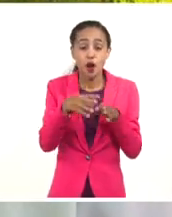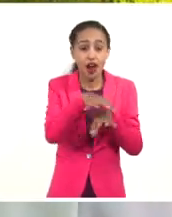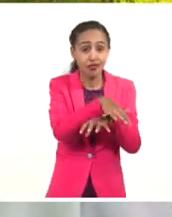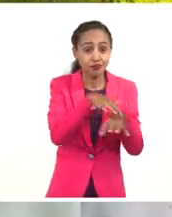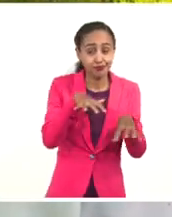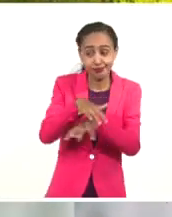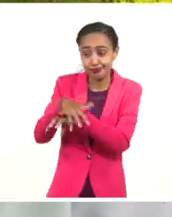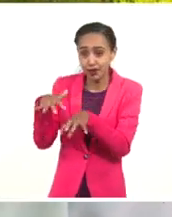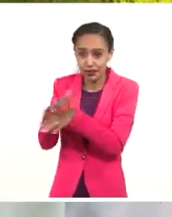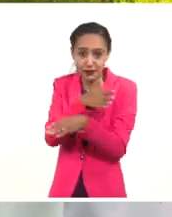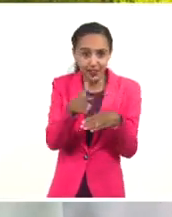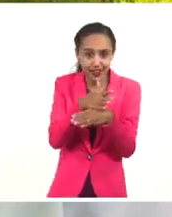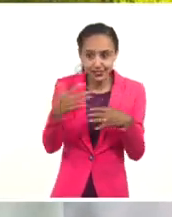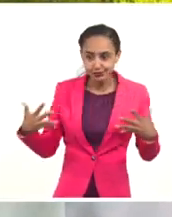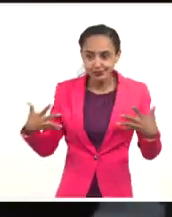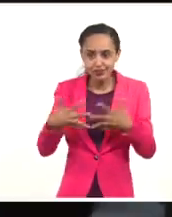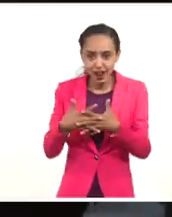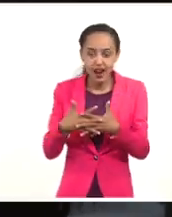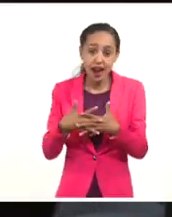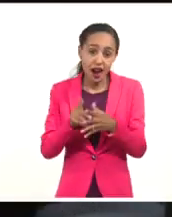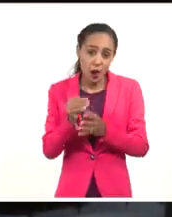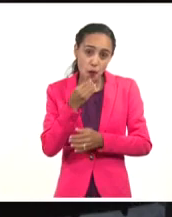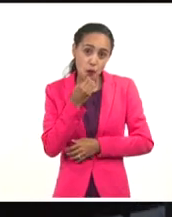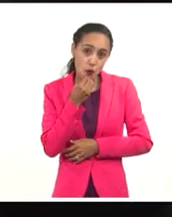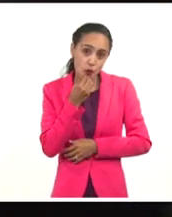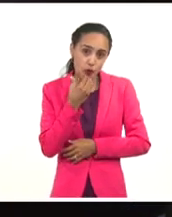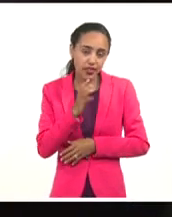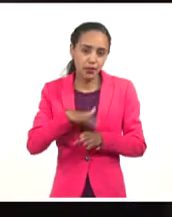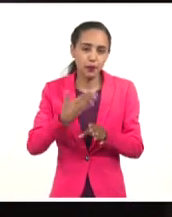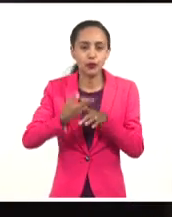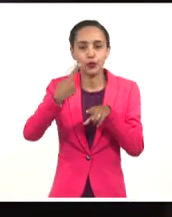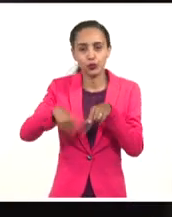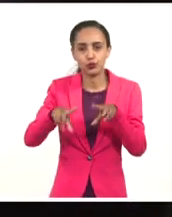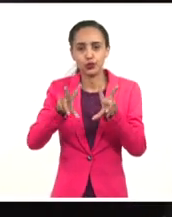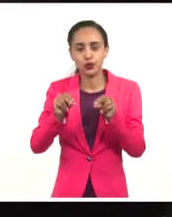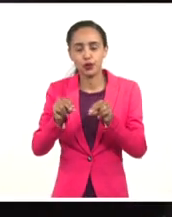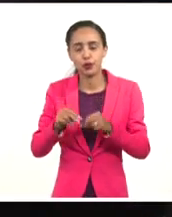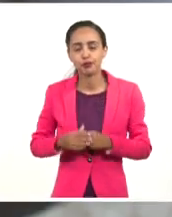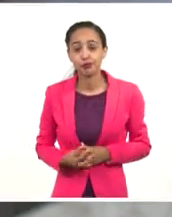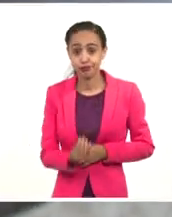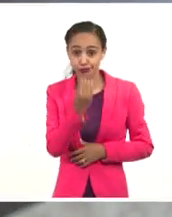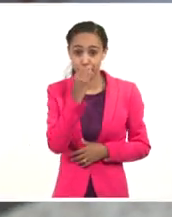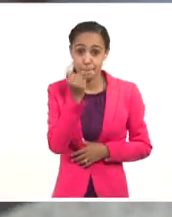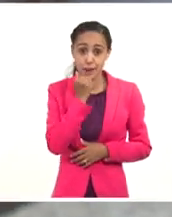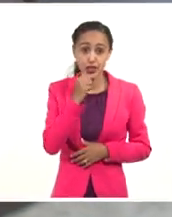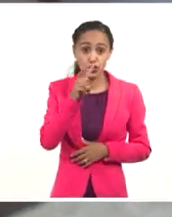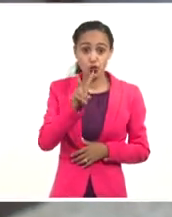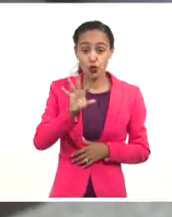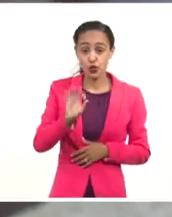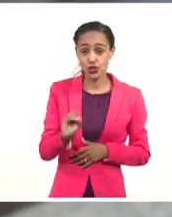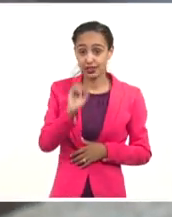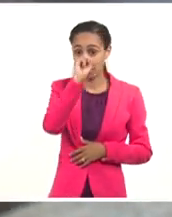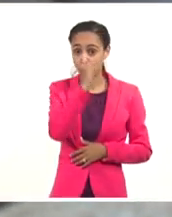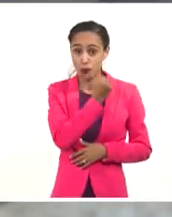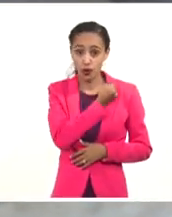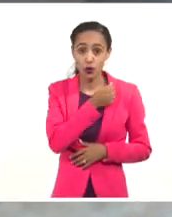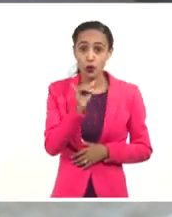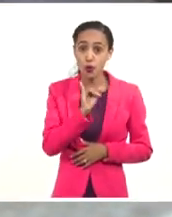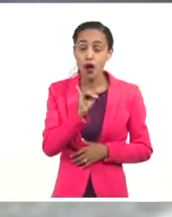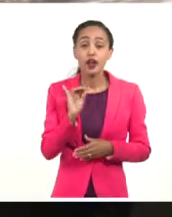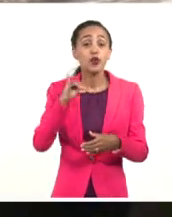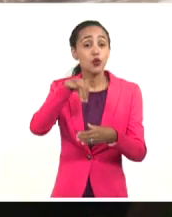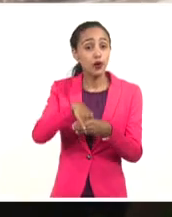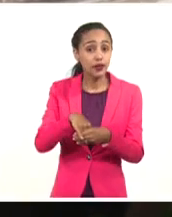el que lo tenemos diseñado la alimentación de los más de 280 cerdos incluyendo las 80